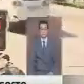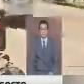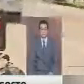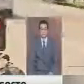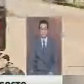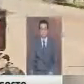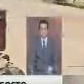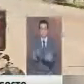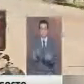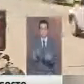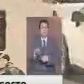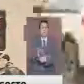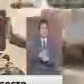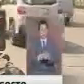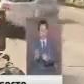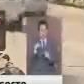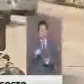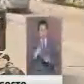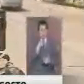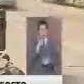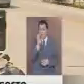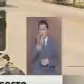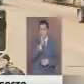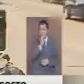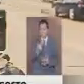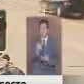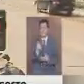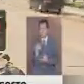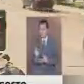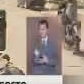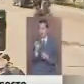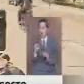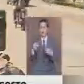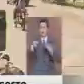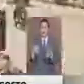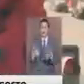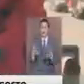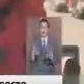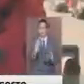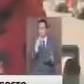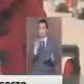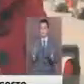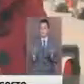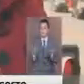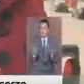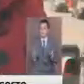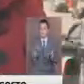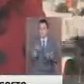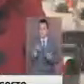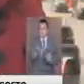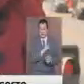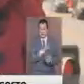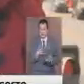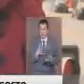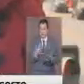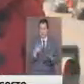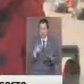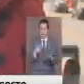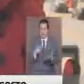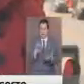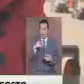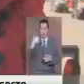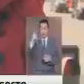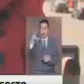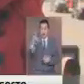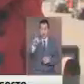Más que economía, los chilenos buscan seguridad. Es el nuevo consumidor automotriz. Eso claro en un escenario que anticipa que a partir del